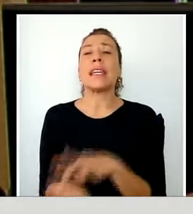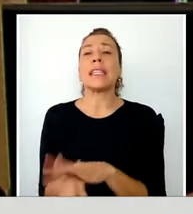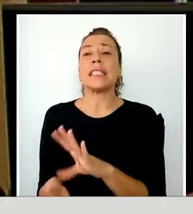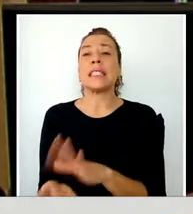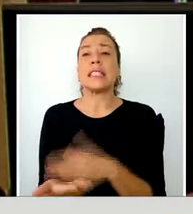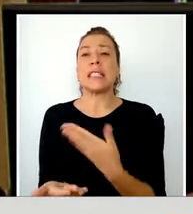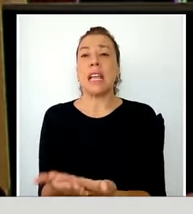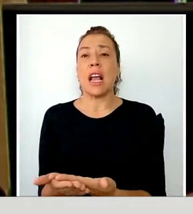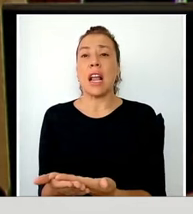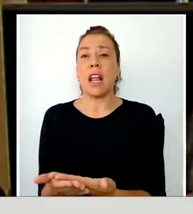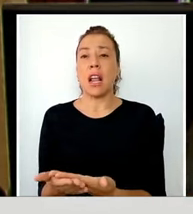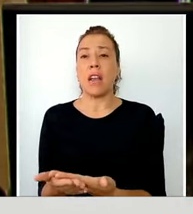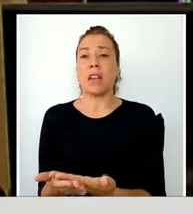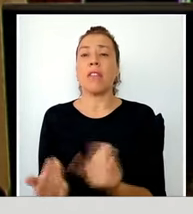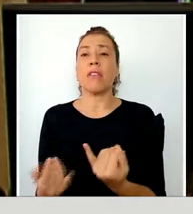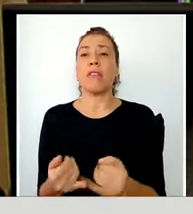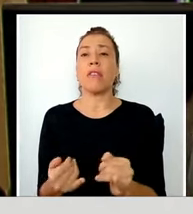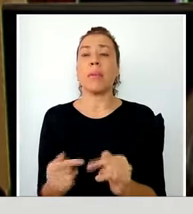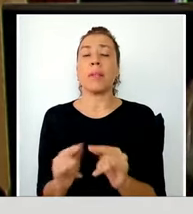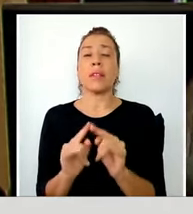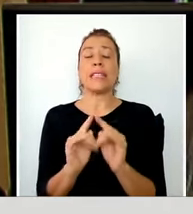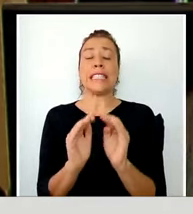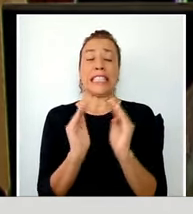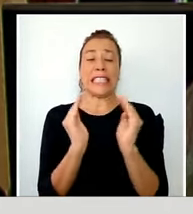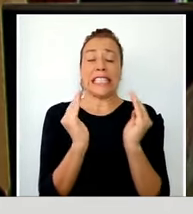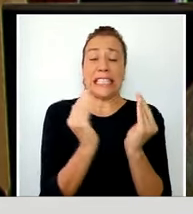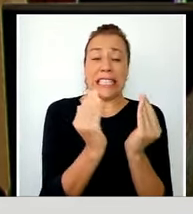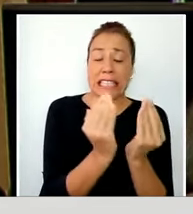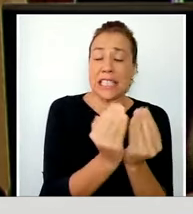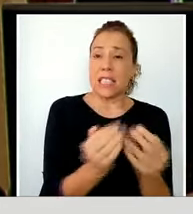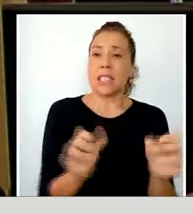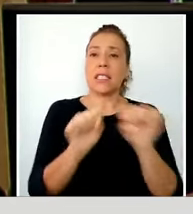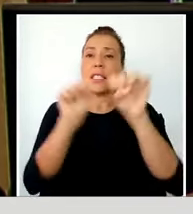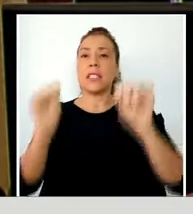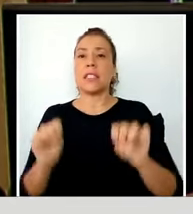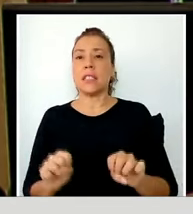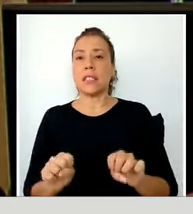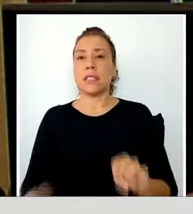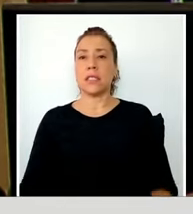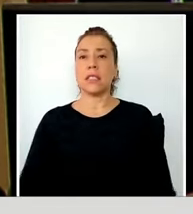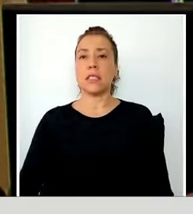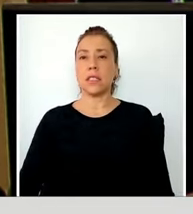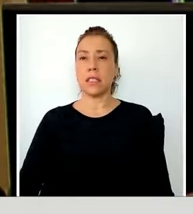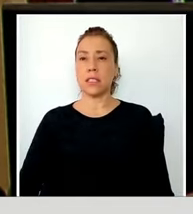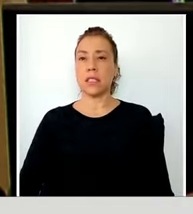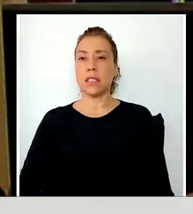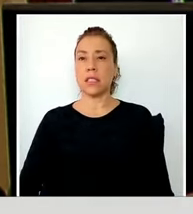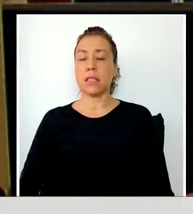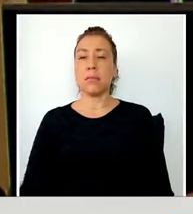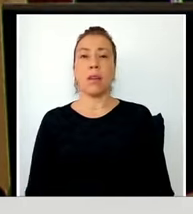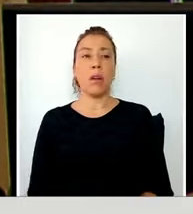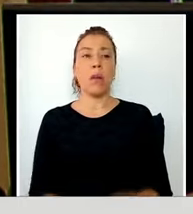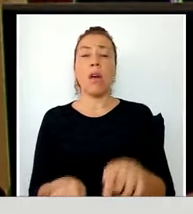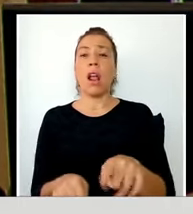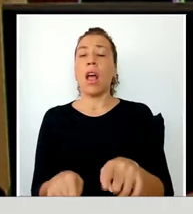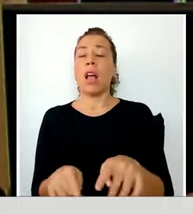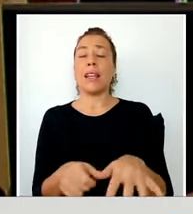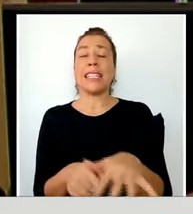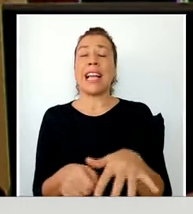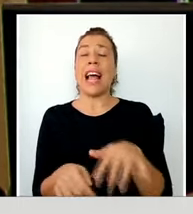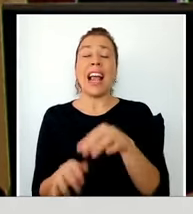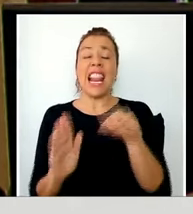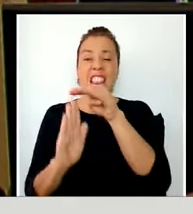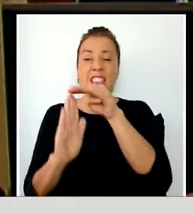han arrinconado al sistema a este nivel de precariedad y el endeudamiento